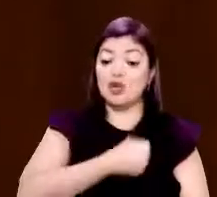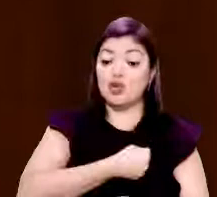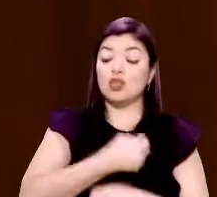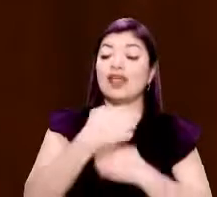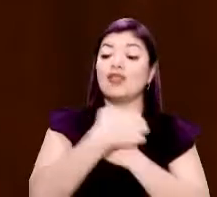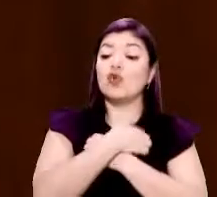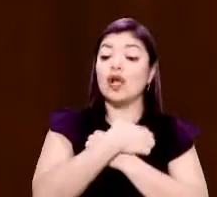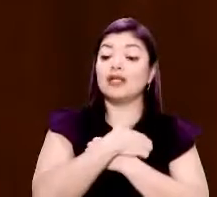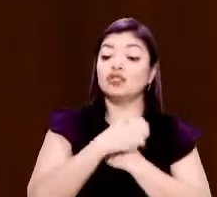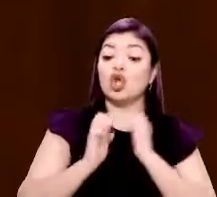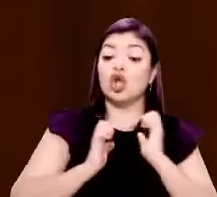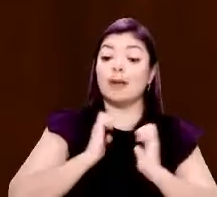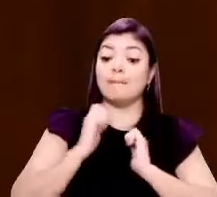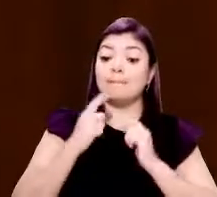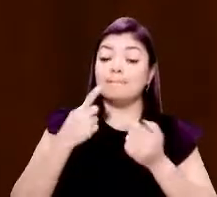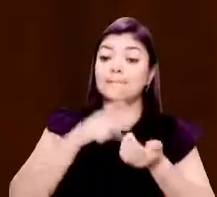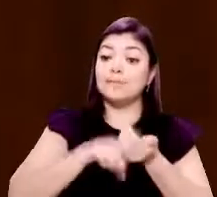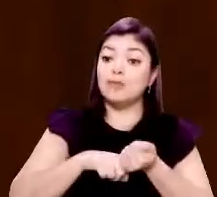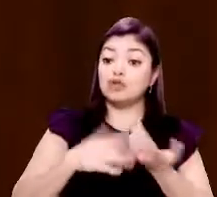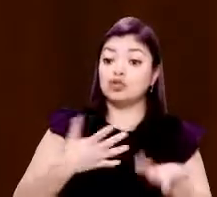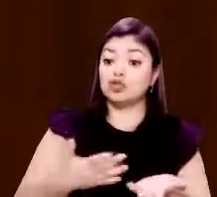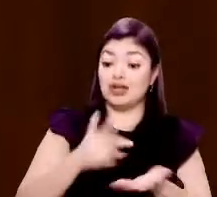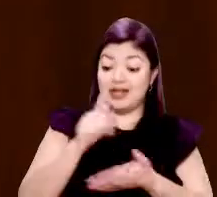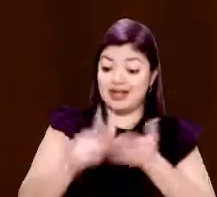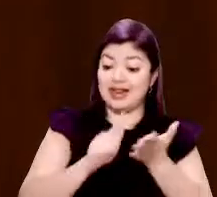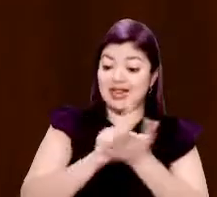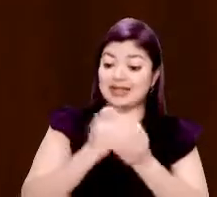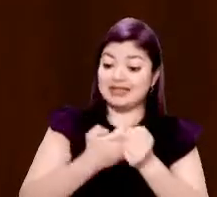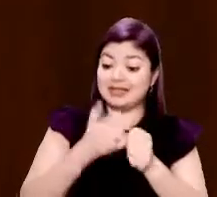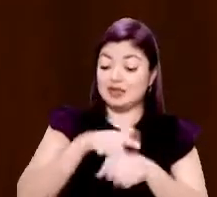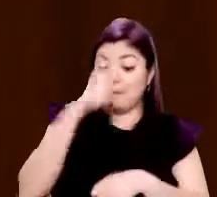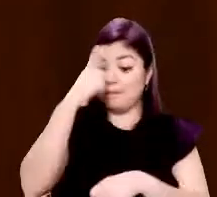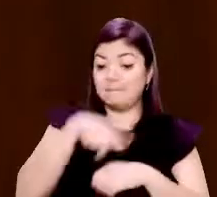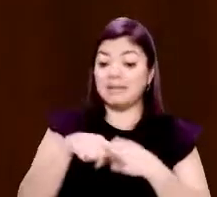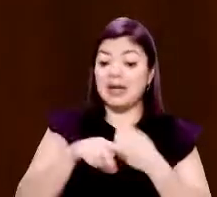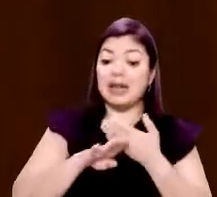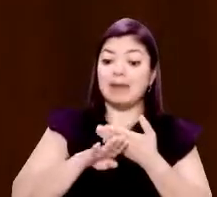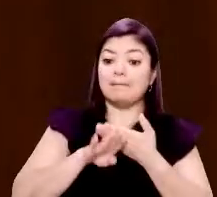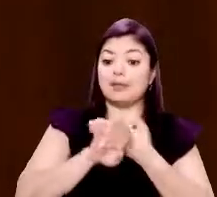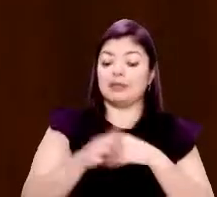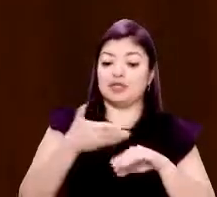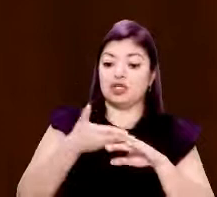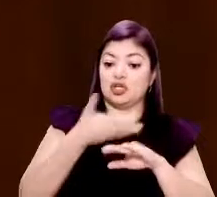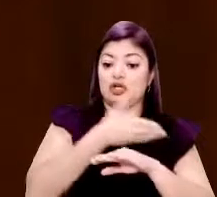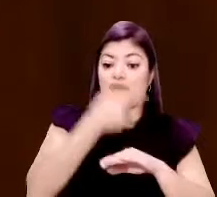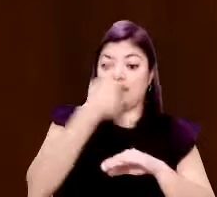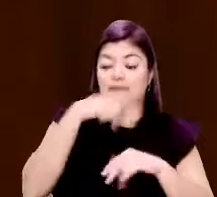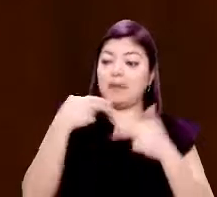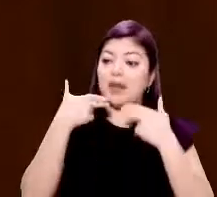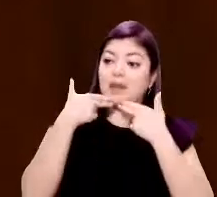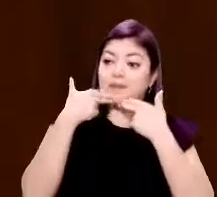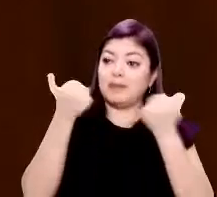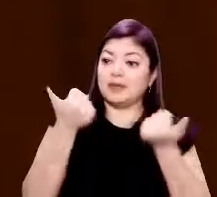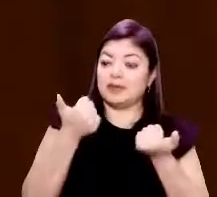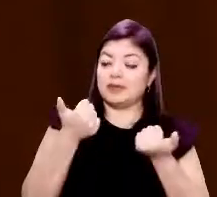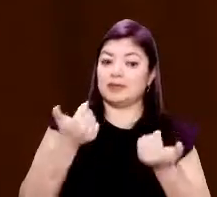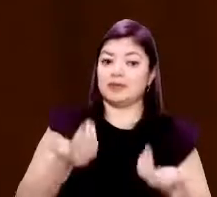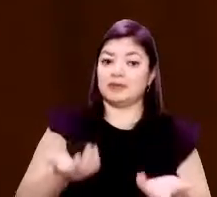emocional y una ley estatal para la atención, prevención y posvención del suicidio?